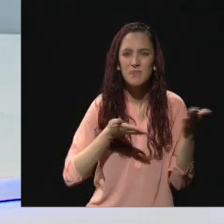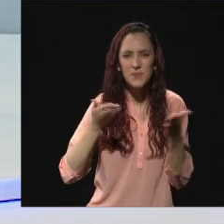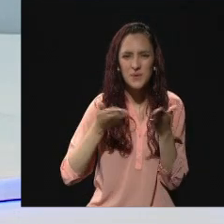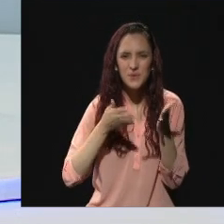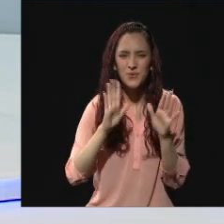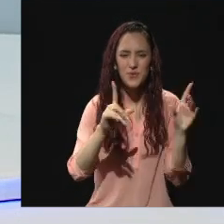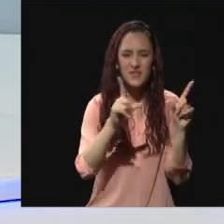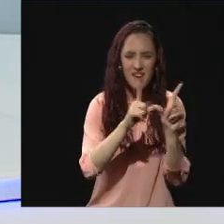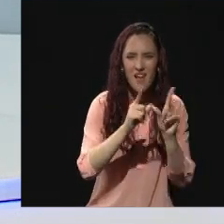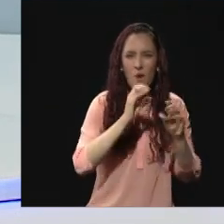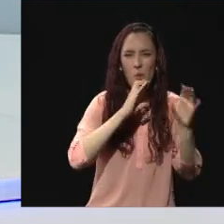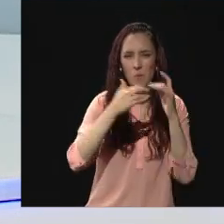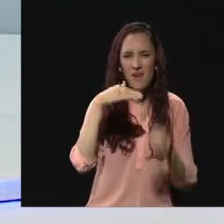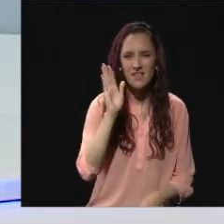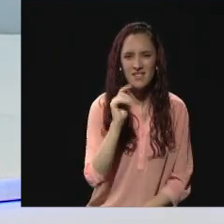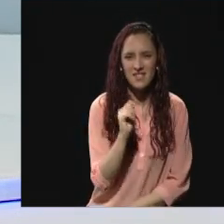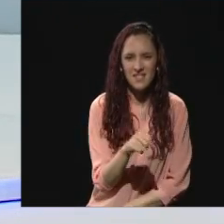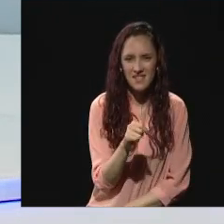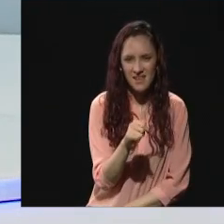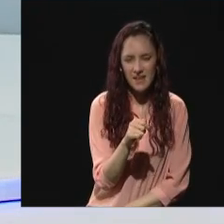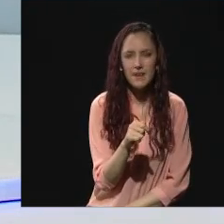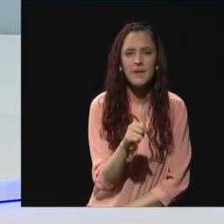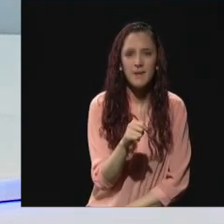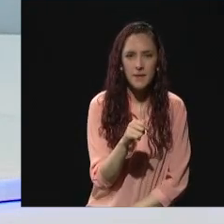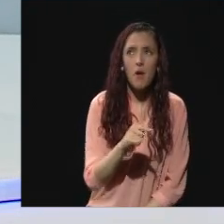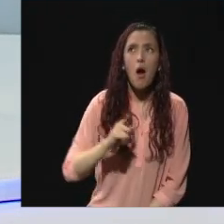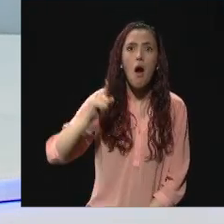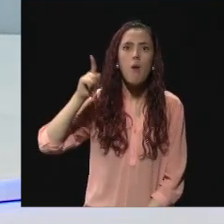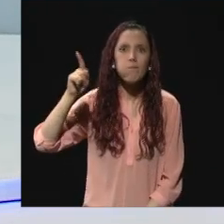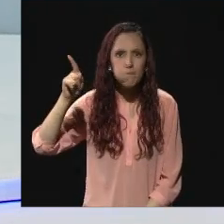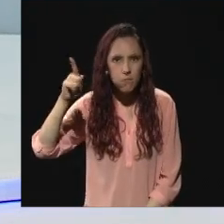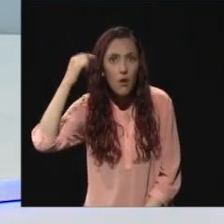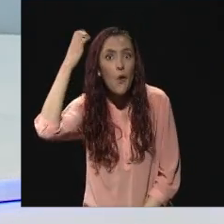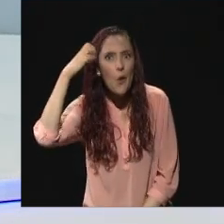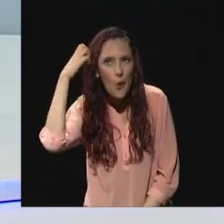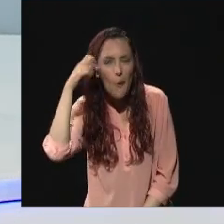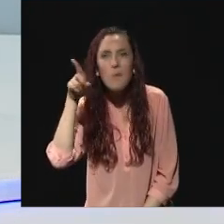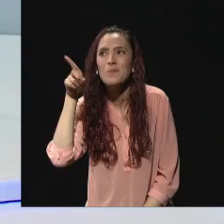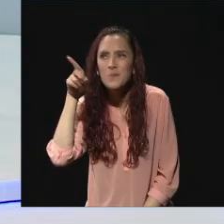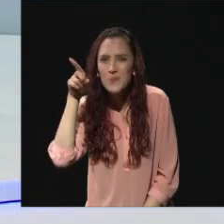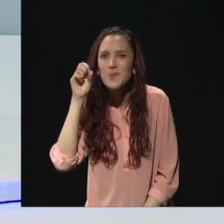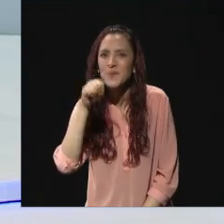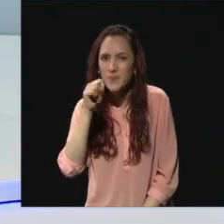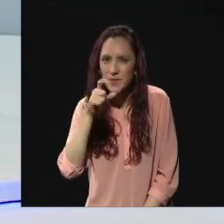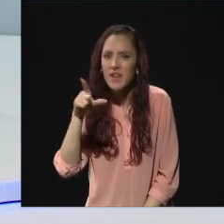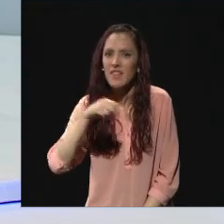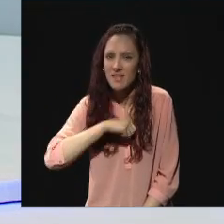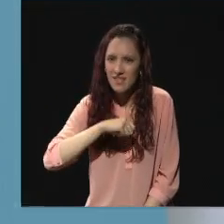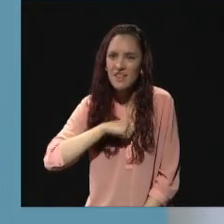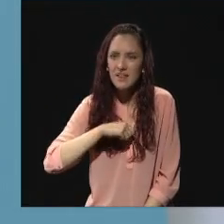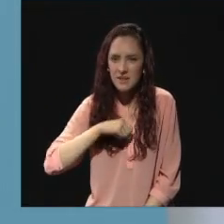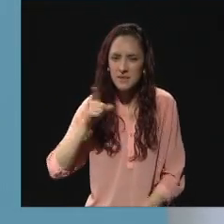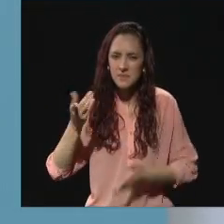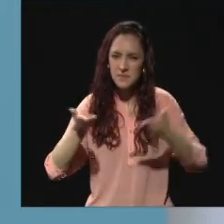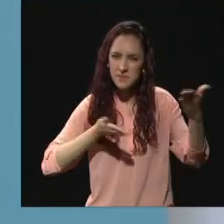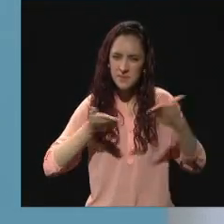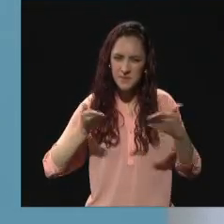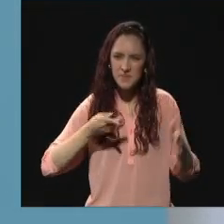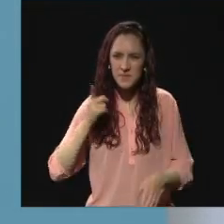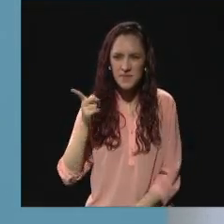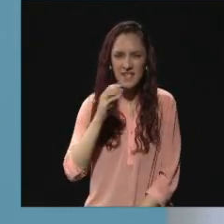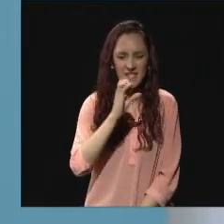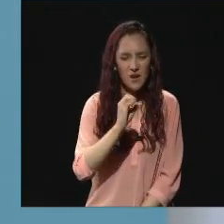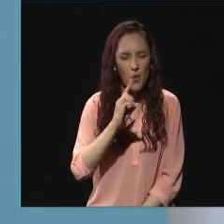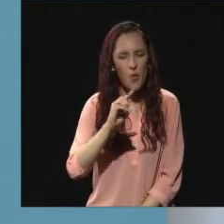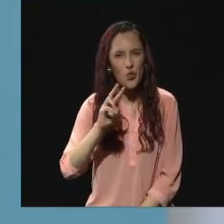eso es parte de la discusión que hay que dar europa está dando ellos crea unas unas categorías de servicios otros que son 0 1 y 2 las